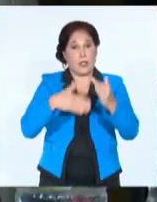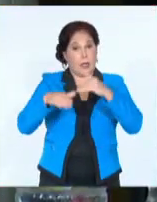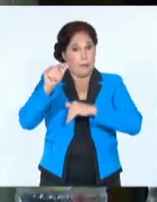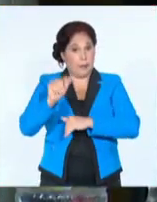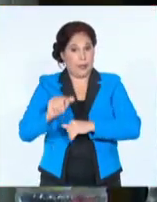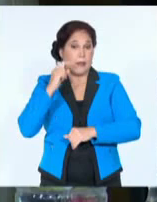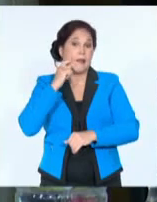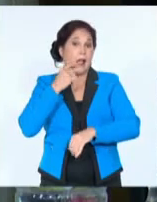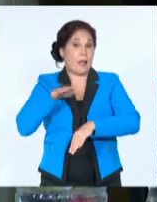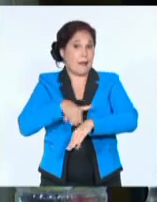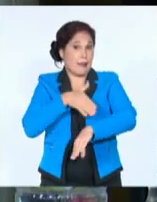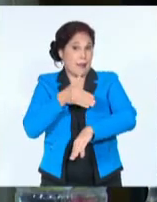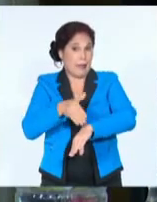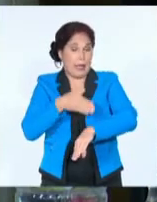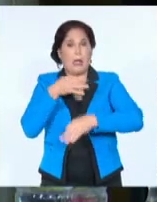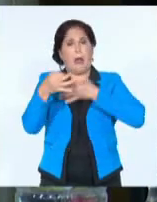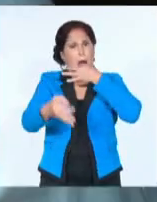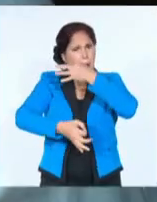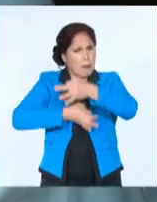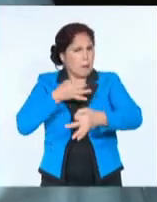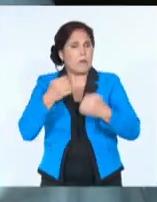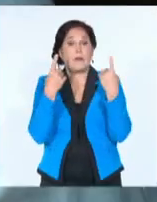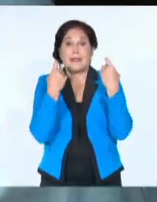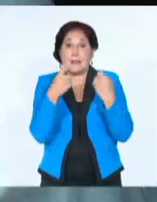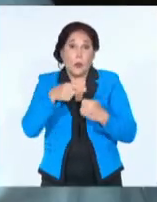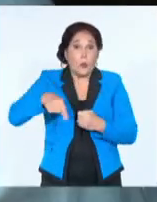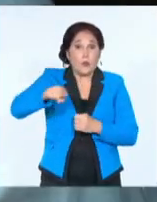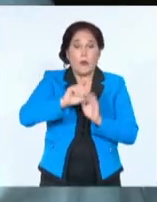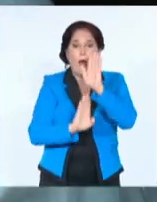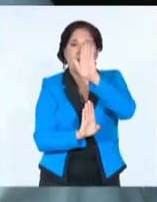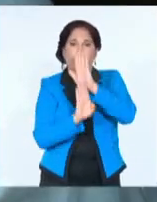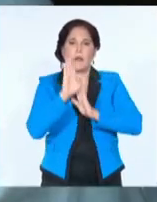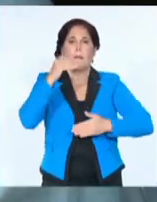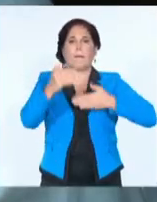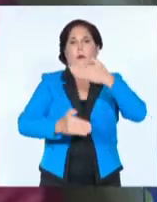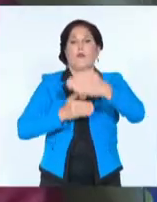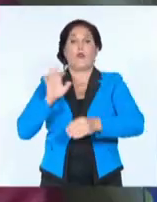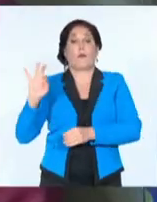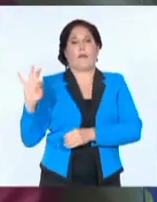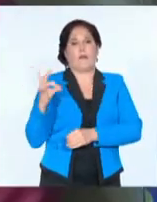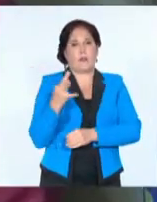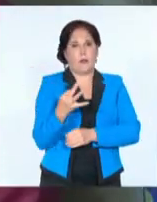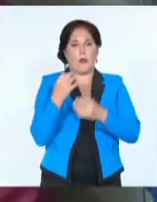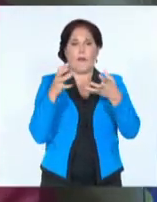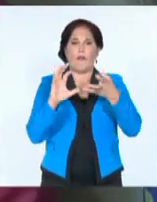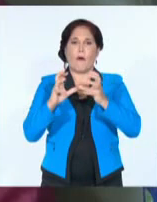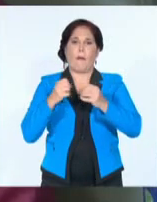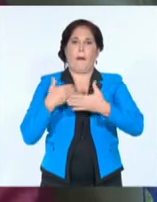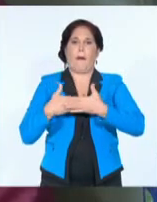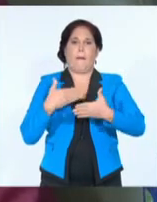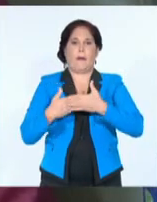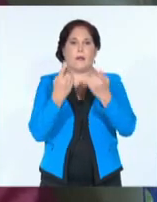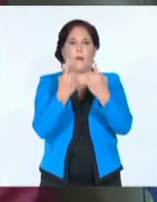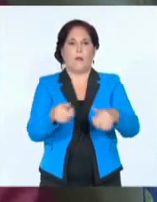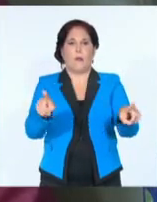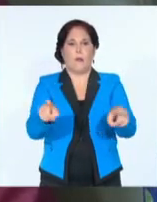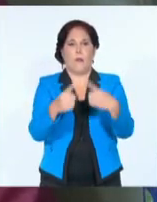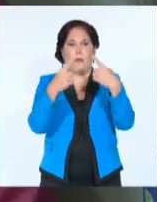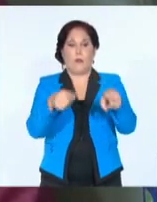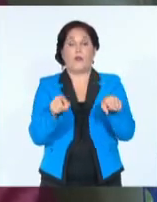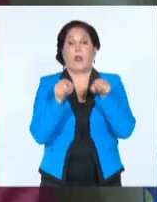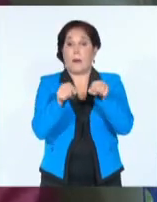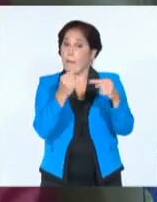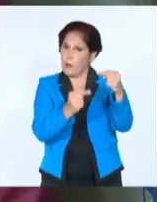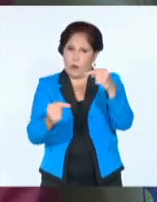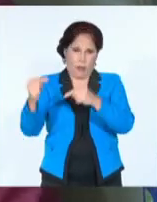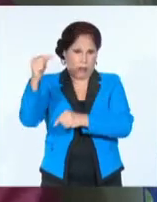María Chapman dialogó sobre la necesidad de avanzar en el proceso de perfeccionamiento del sistema empresarial de la música y de la